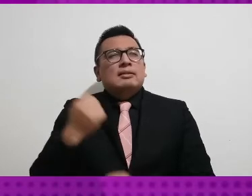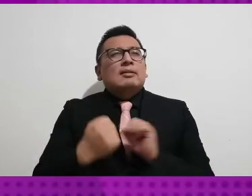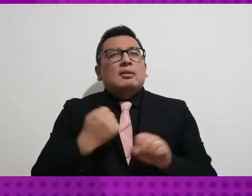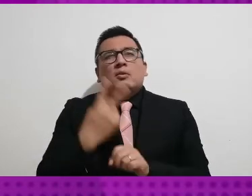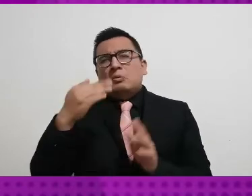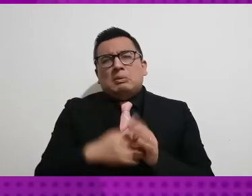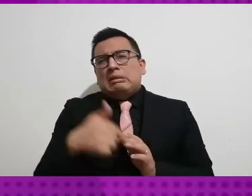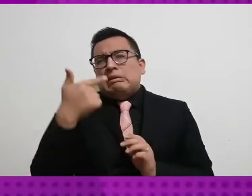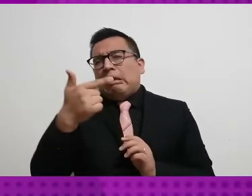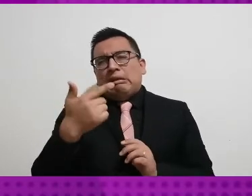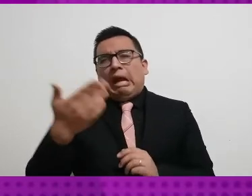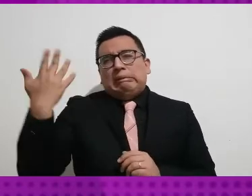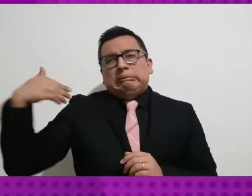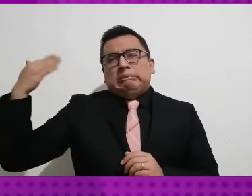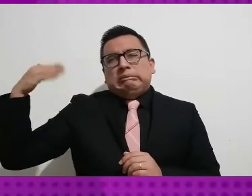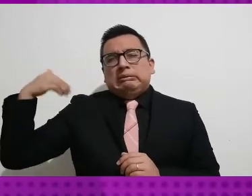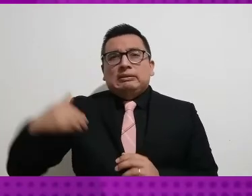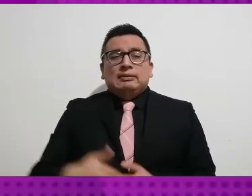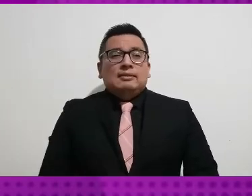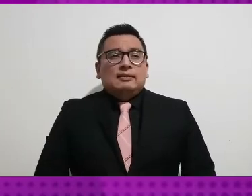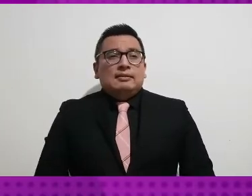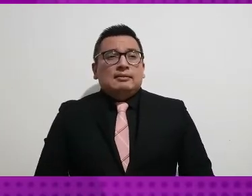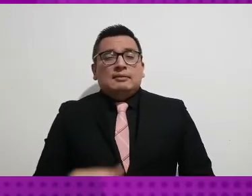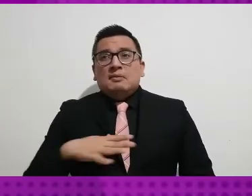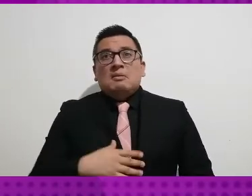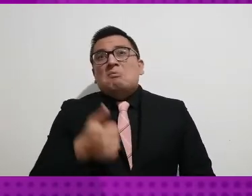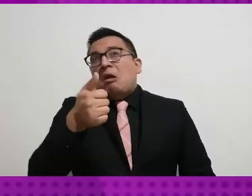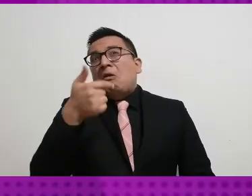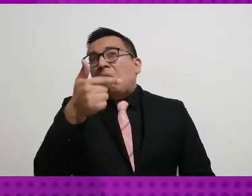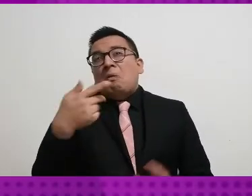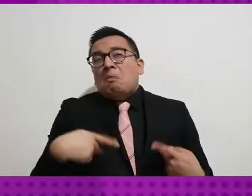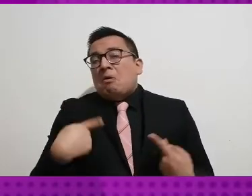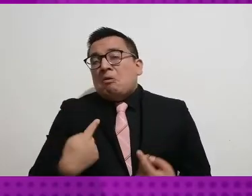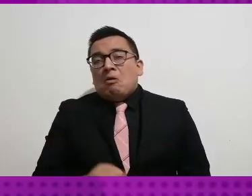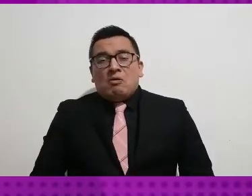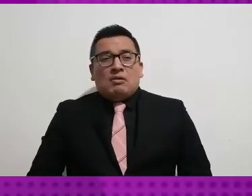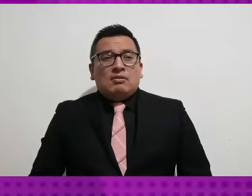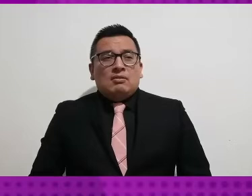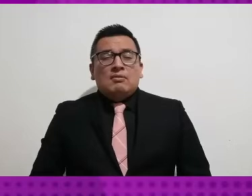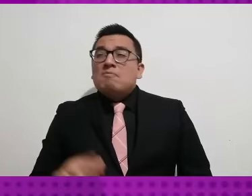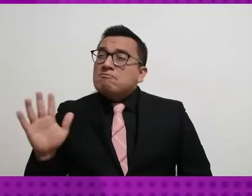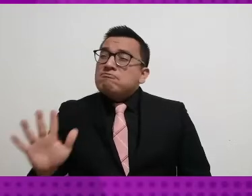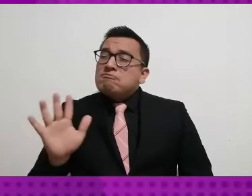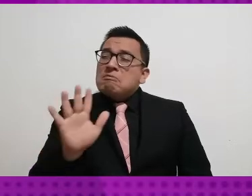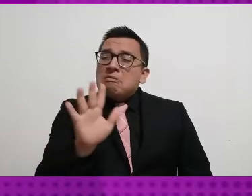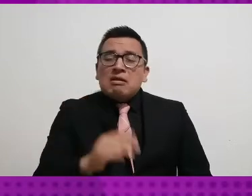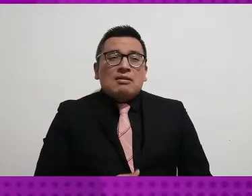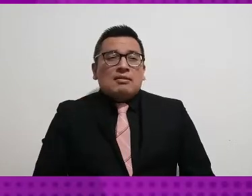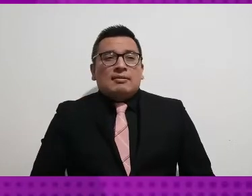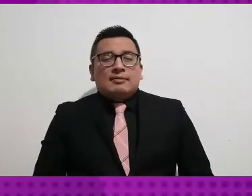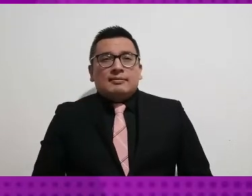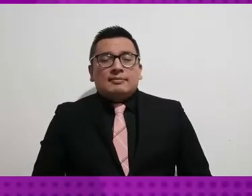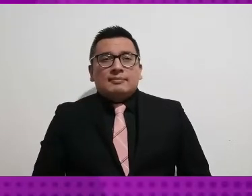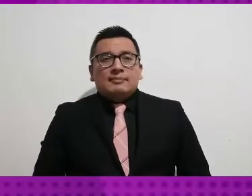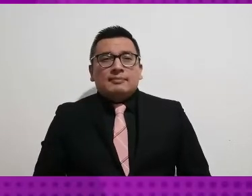parece que fue, pues hace muchos años, y éramos unas 6 o 7 personas ahí en la Alameda. Mucho, pero realmente es poco, o sea, es